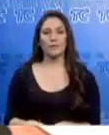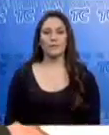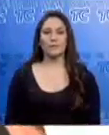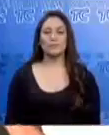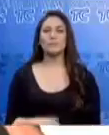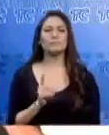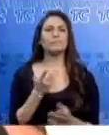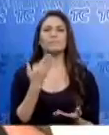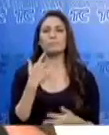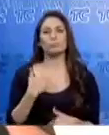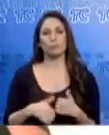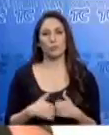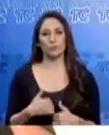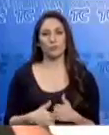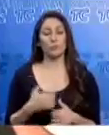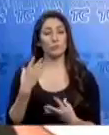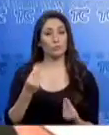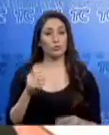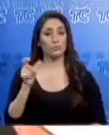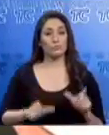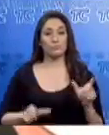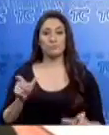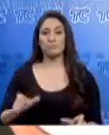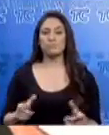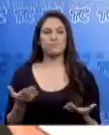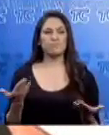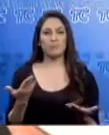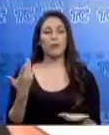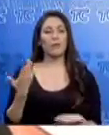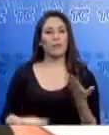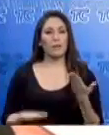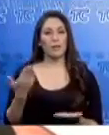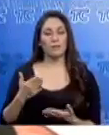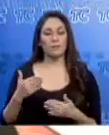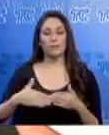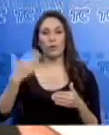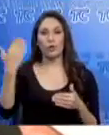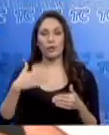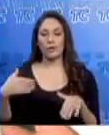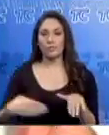una problemática, porque también mucha gente posiblemente cruce la frontera hasta nuestro lado, ¿no?